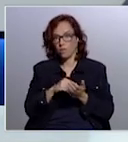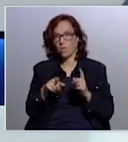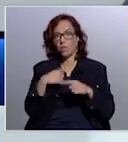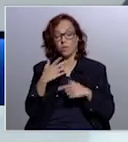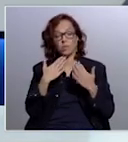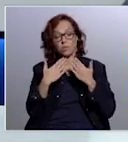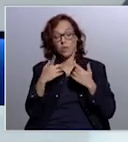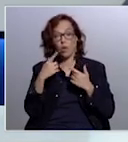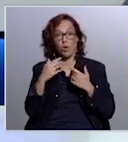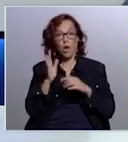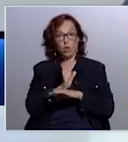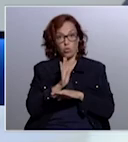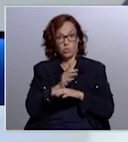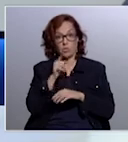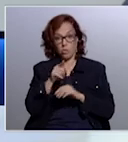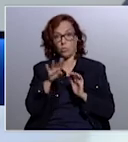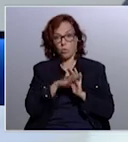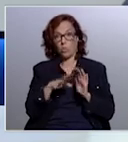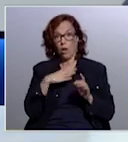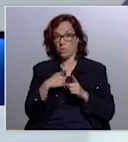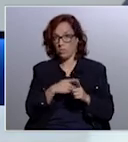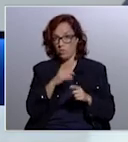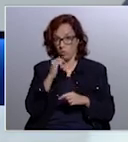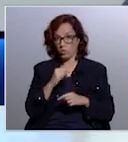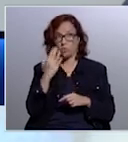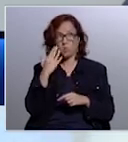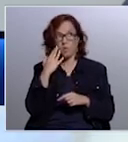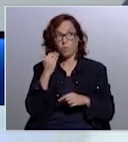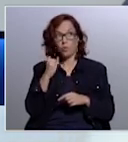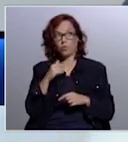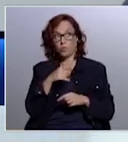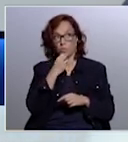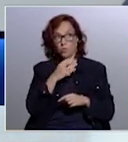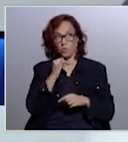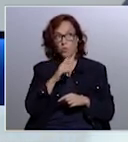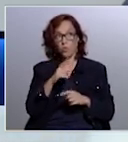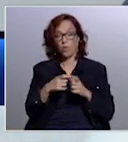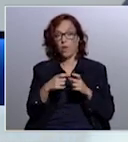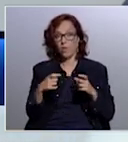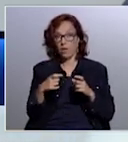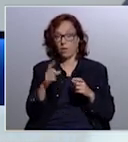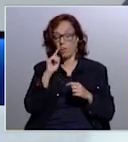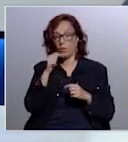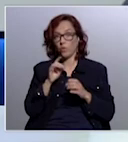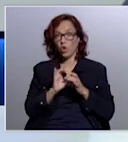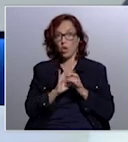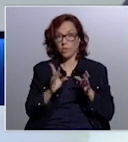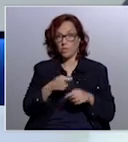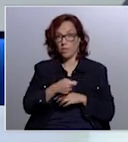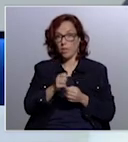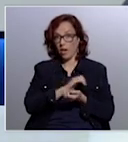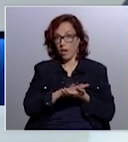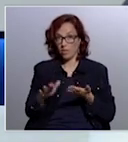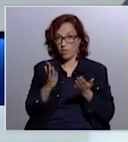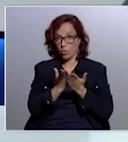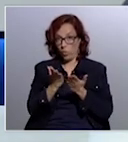esos programas tienen seguimiento y esos programas sabemos en que incidirá no y tenemos una tarjeta que es monte ido libre que se da gratis a